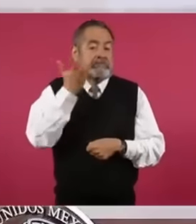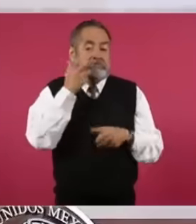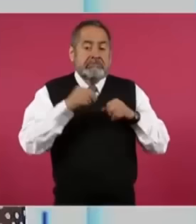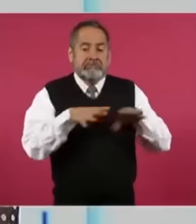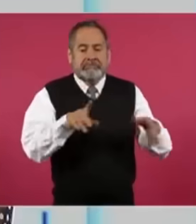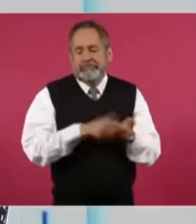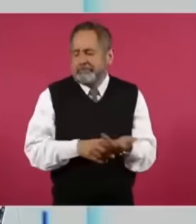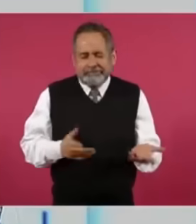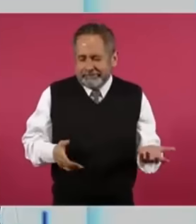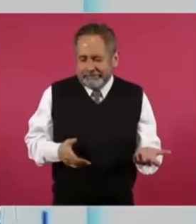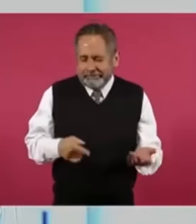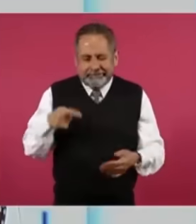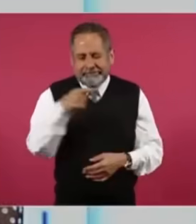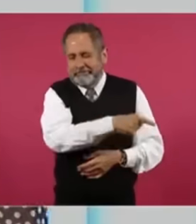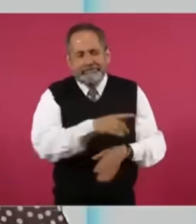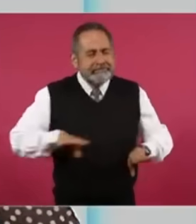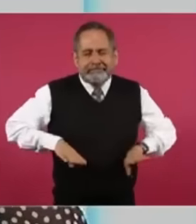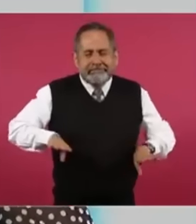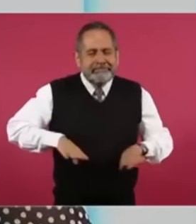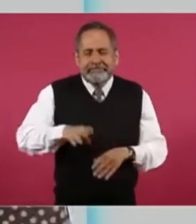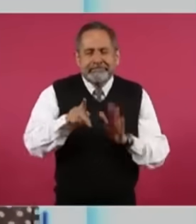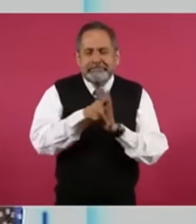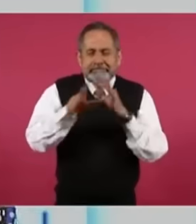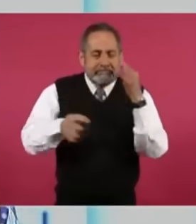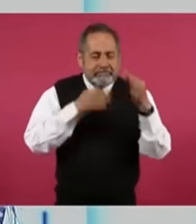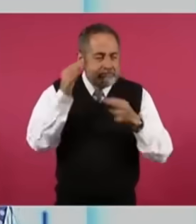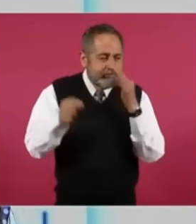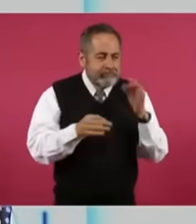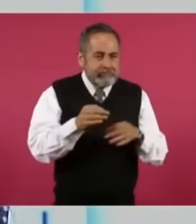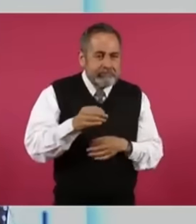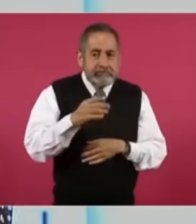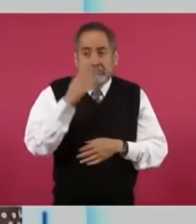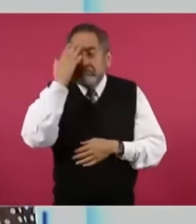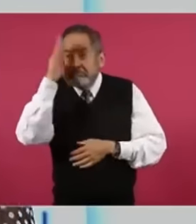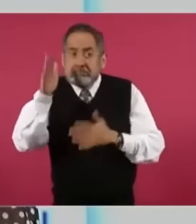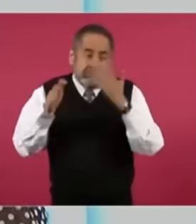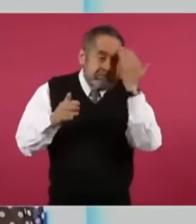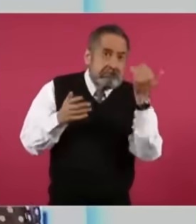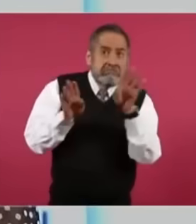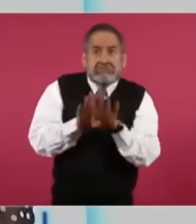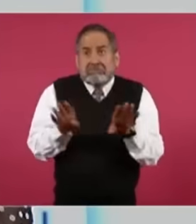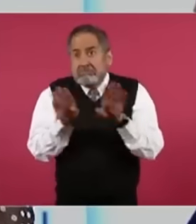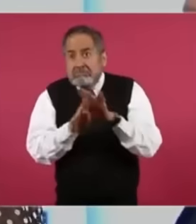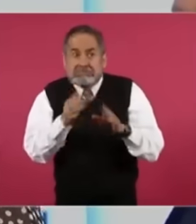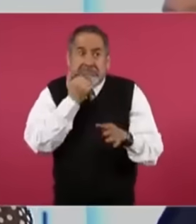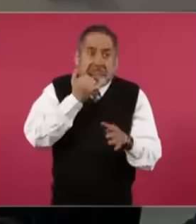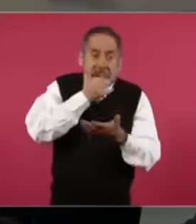Reforma, se olvidan de la división de poderes y de los organismos autónomos. En fin.